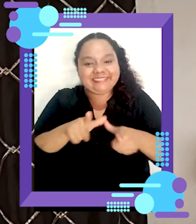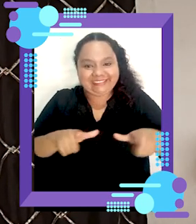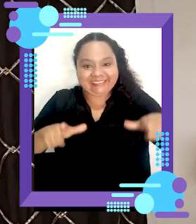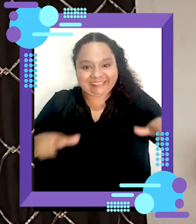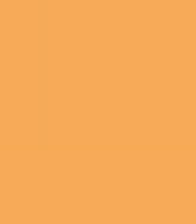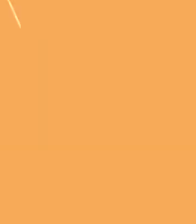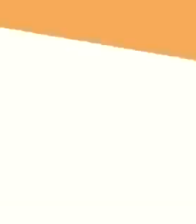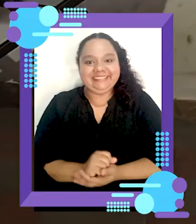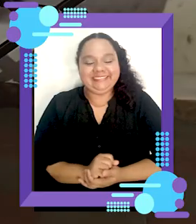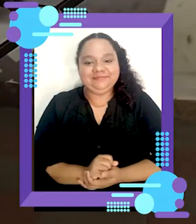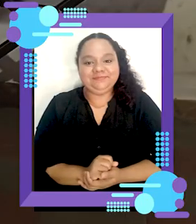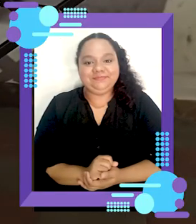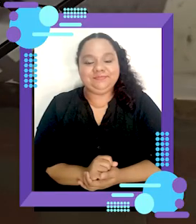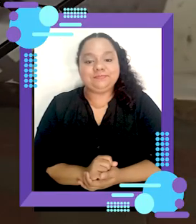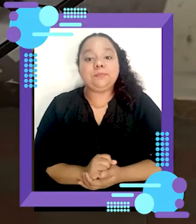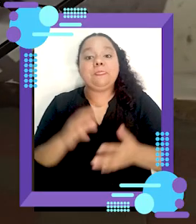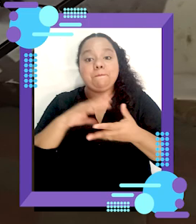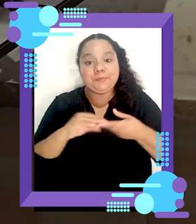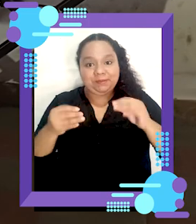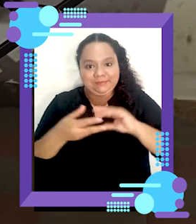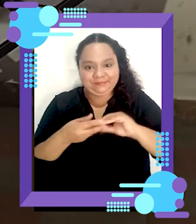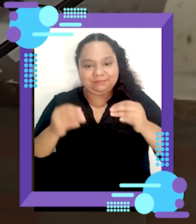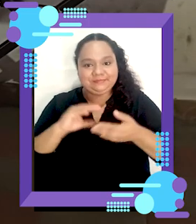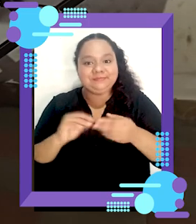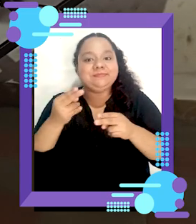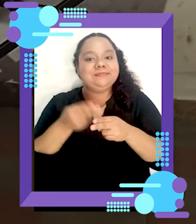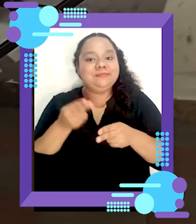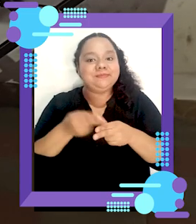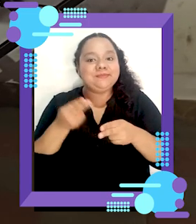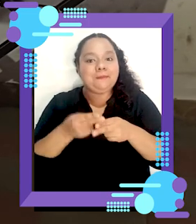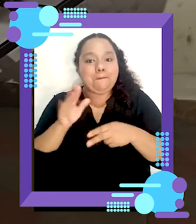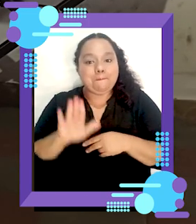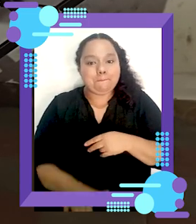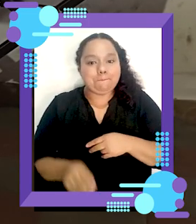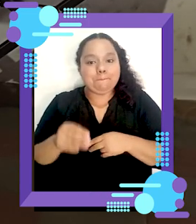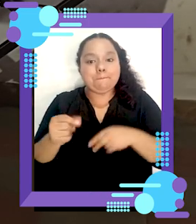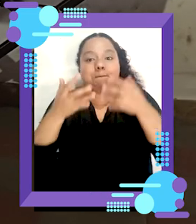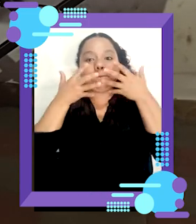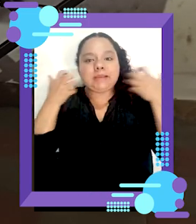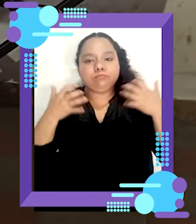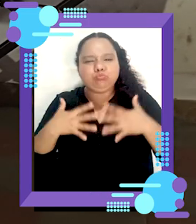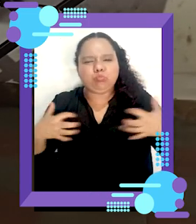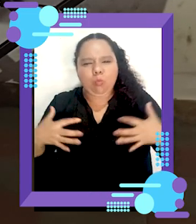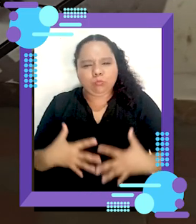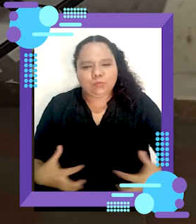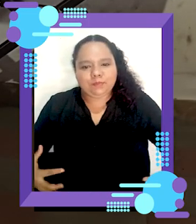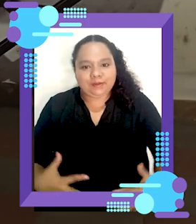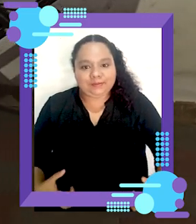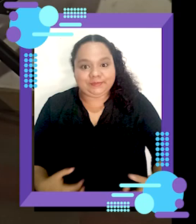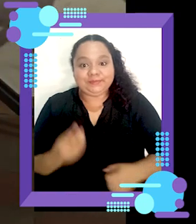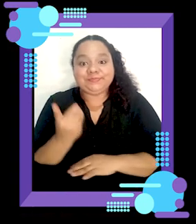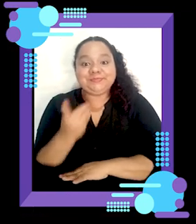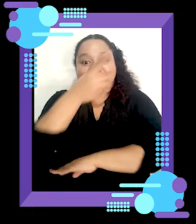lengua Tahuaca. Este es un cuento del pueblo Tahuaca. Se llama El perro y el